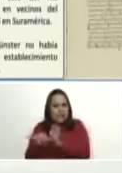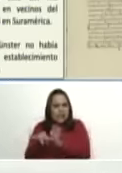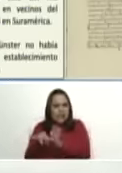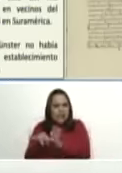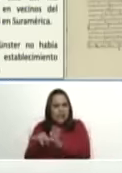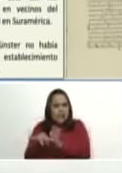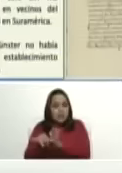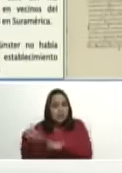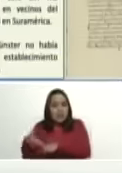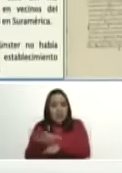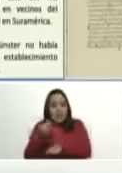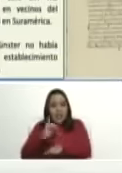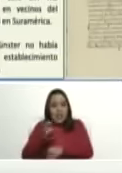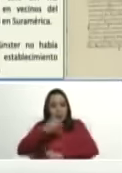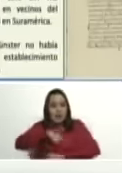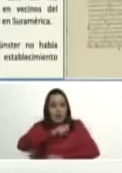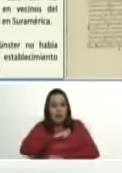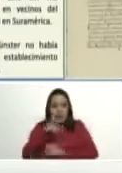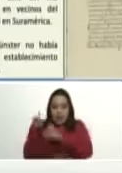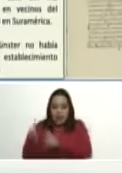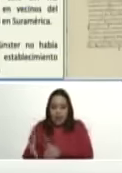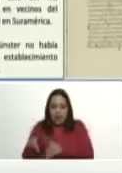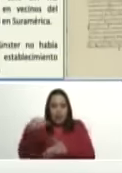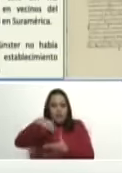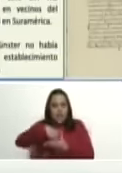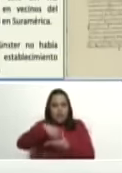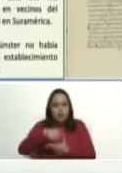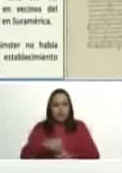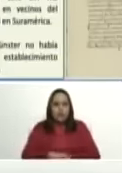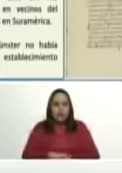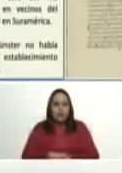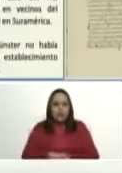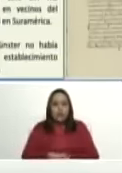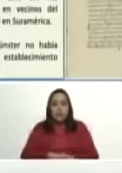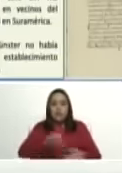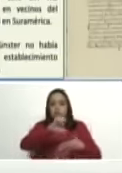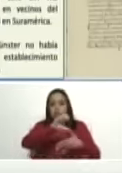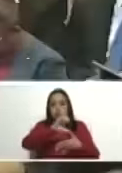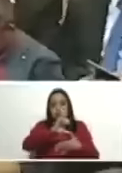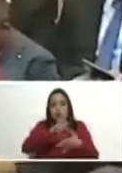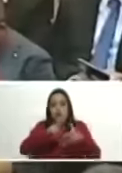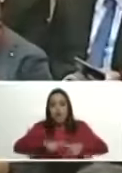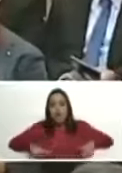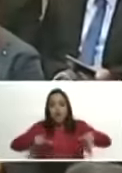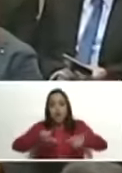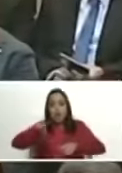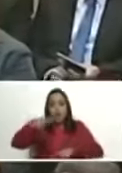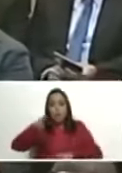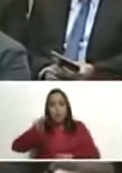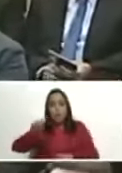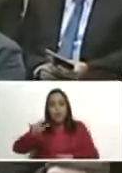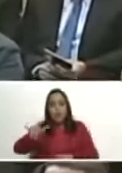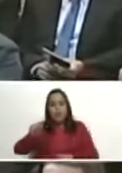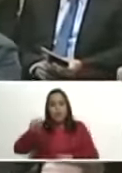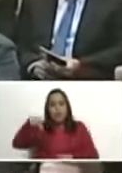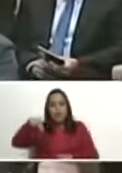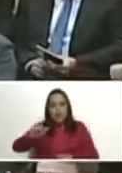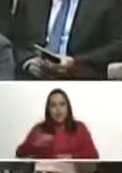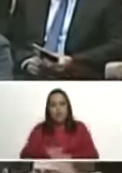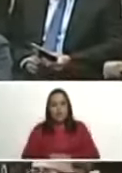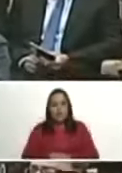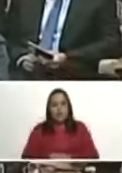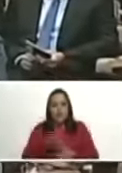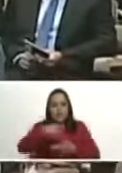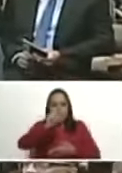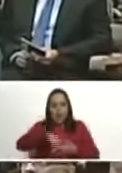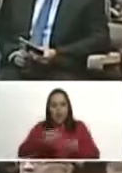Imperio Español en Sudamérica, en la región de las Guayanas. Cuando se firmó